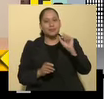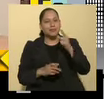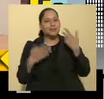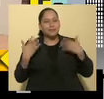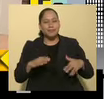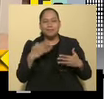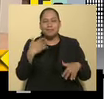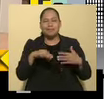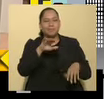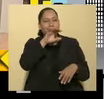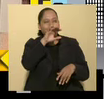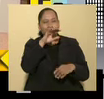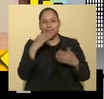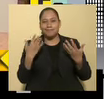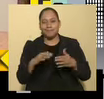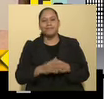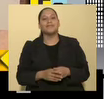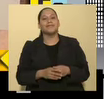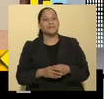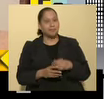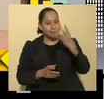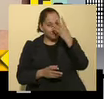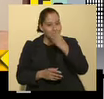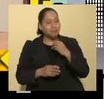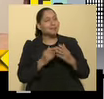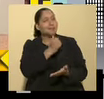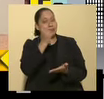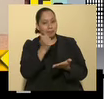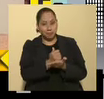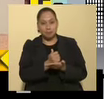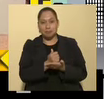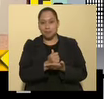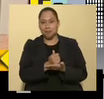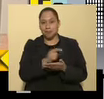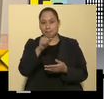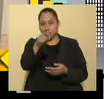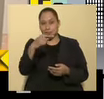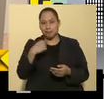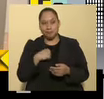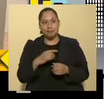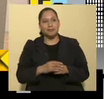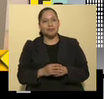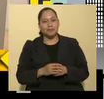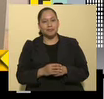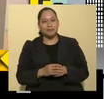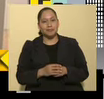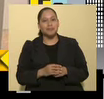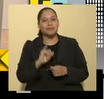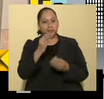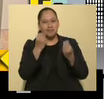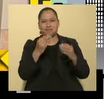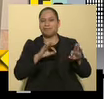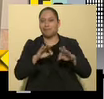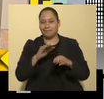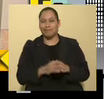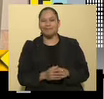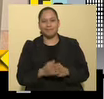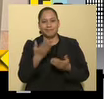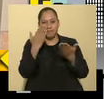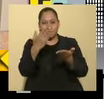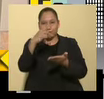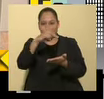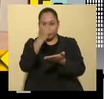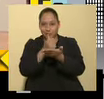ojitos pajaritos. Qué chida ciudad tenemos y qué chances hay, maestro. Muchos chances. Tu